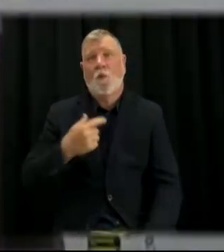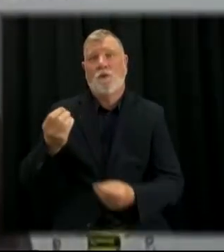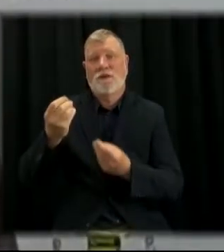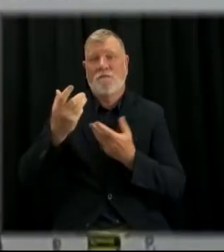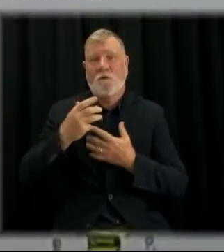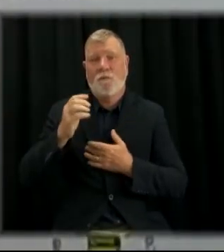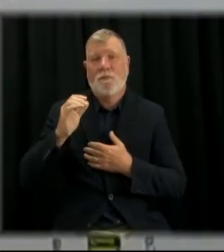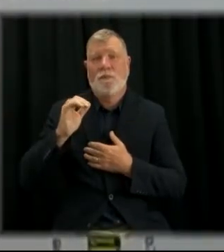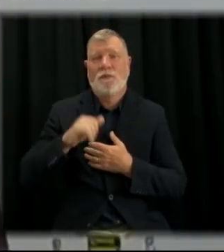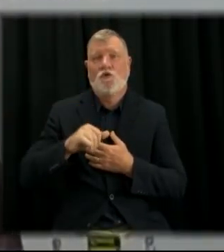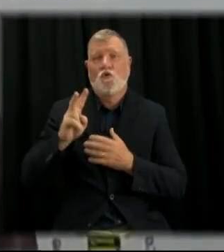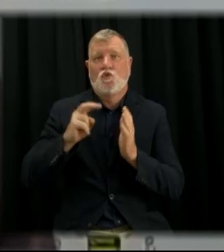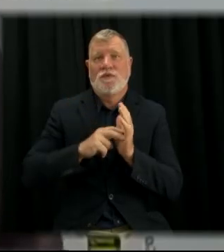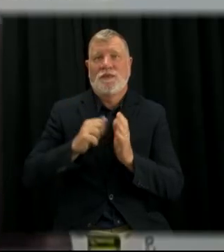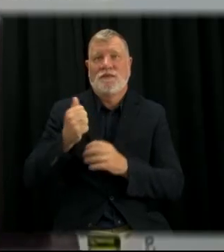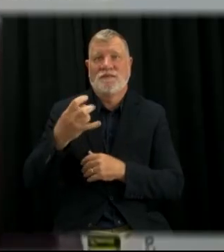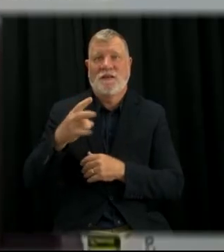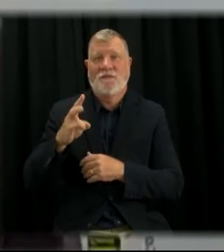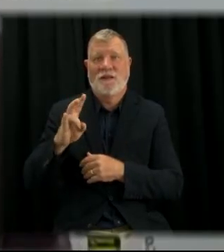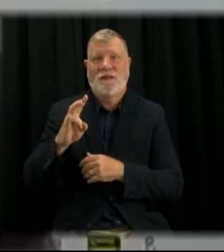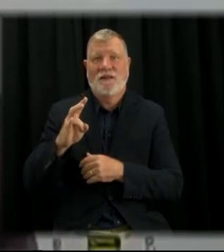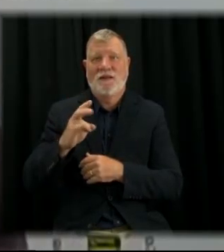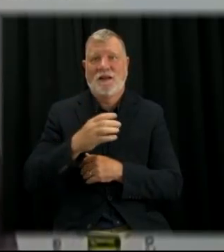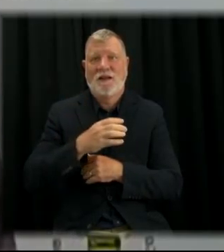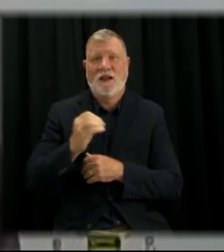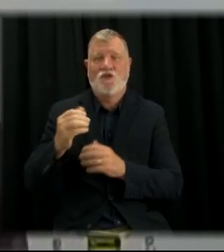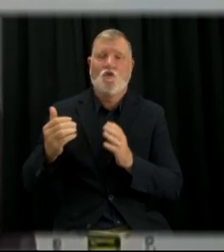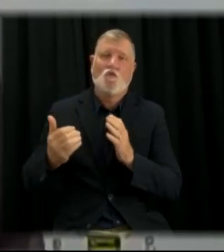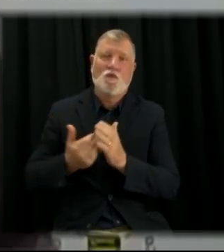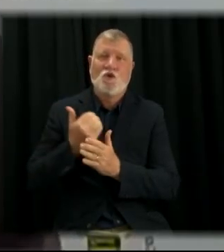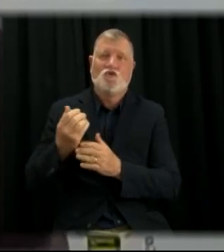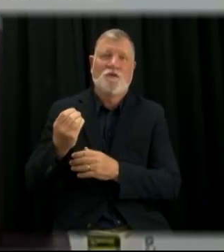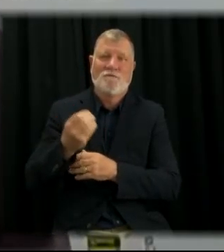Me informaron que en 2017